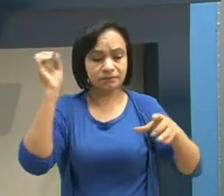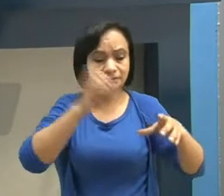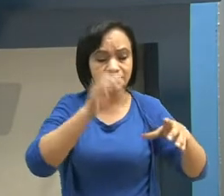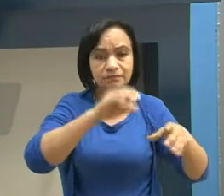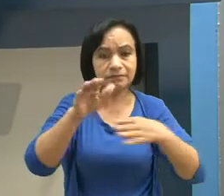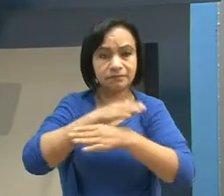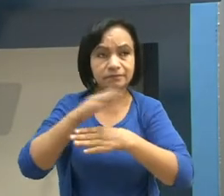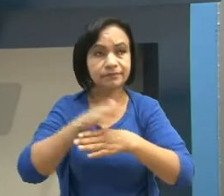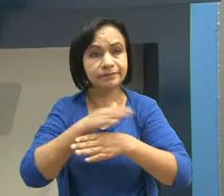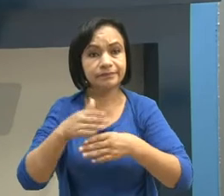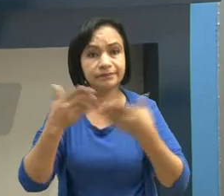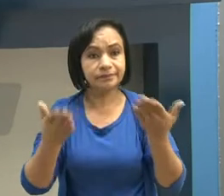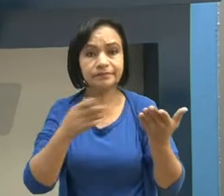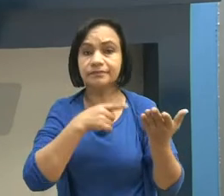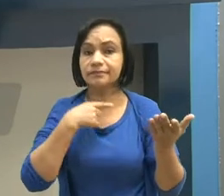etcétera. Entonces,